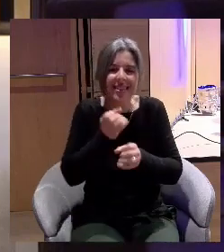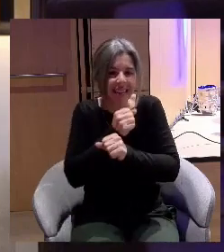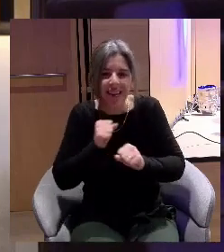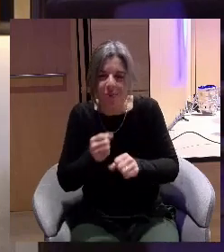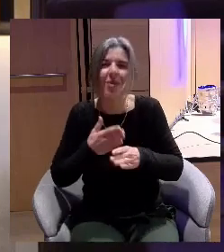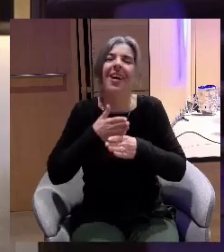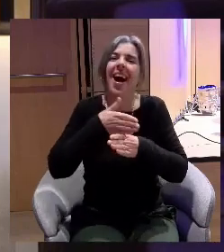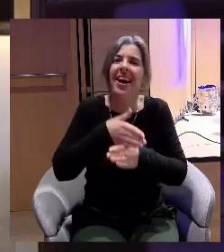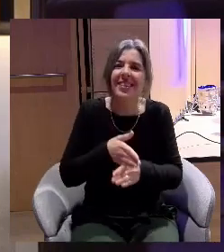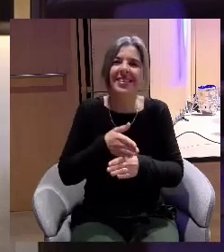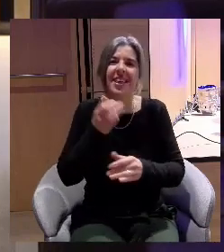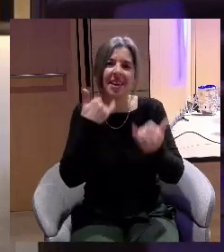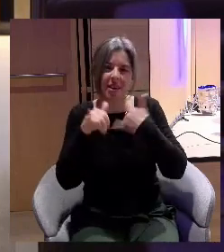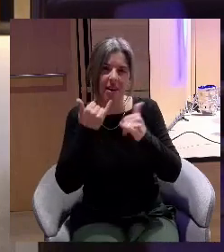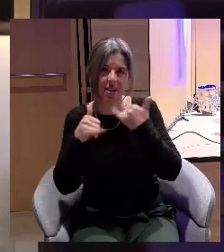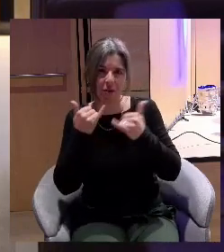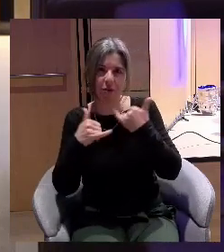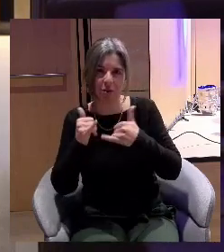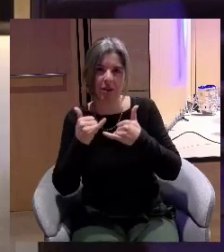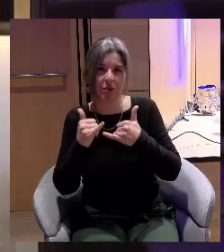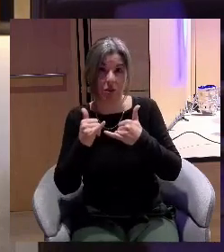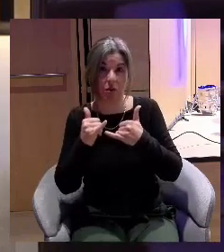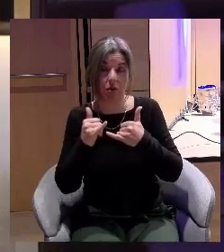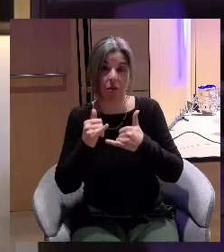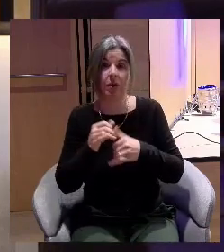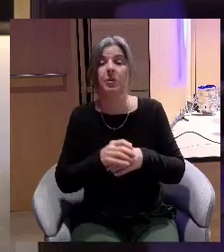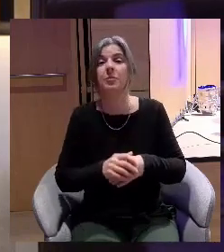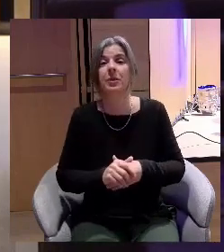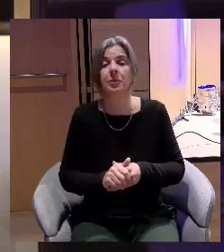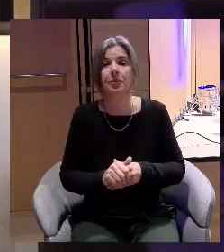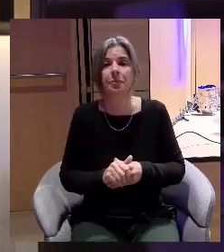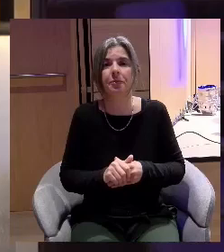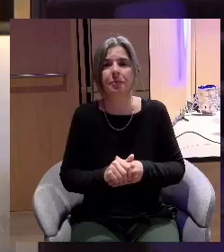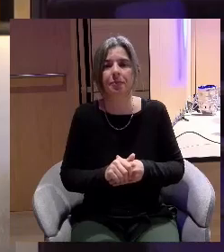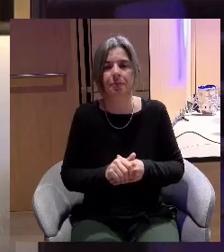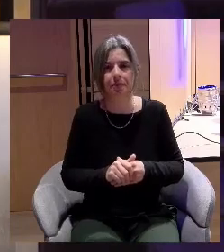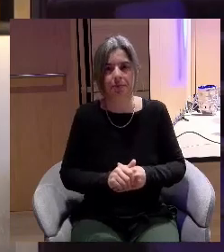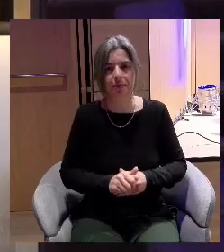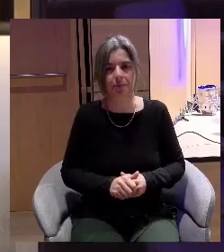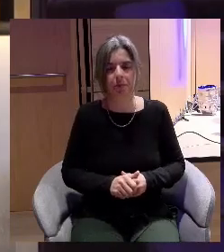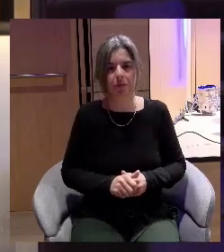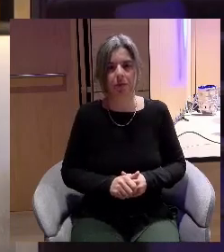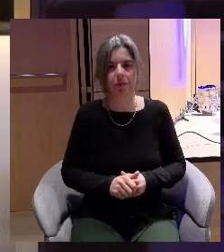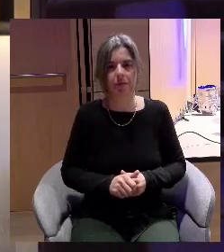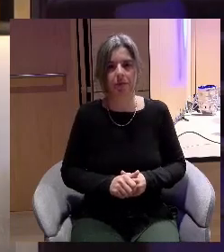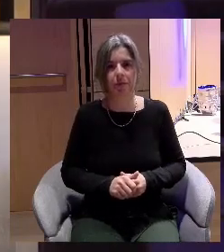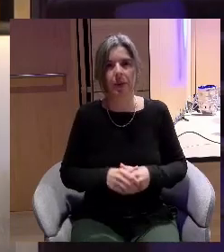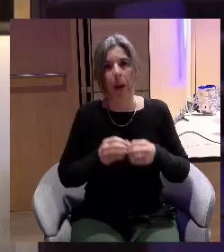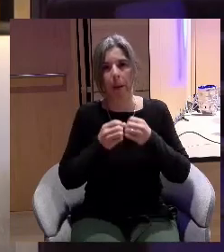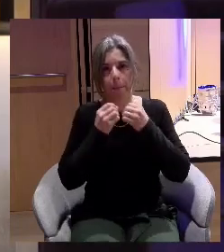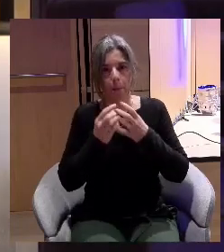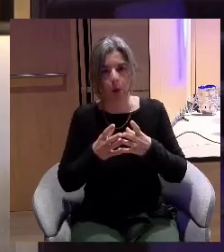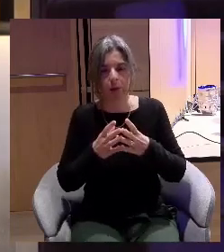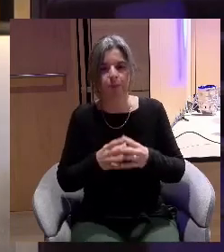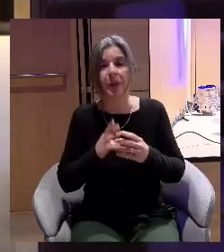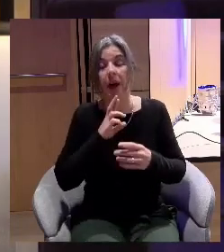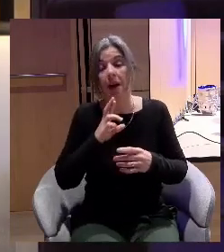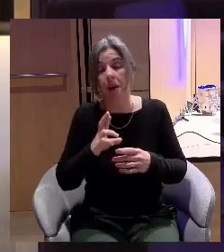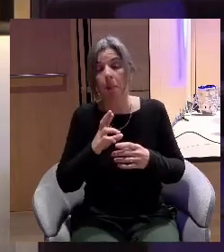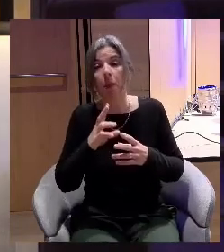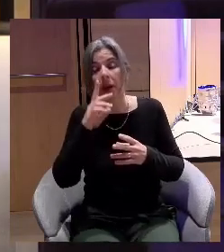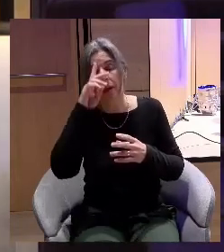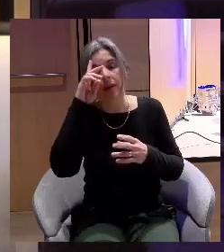superación de la pobreza multidimensional, por decirlo. Eso, gracias. Bueno, voy a responder tus